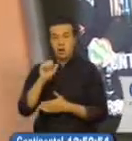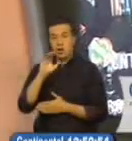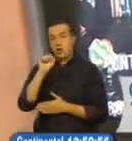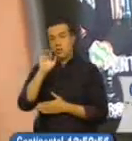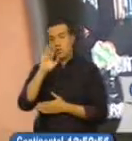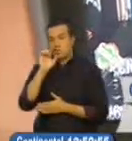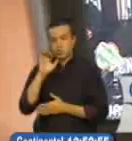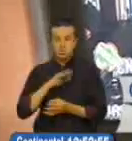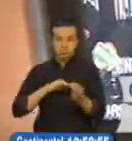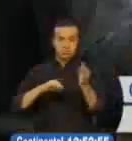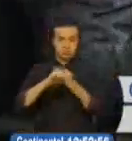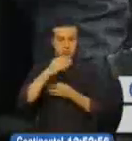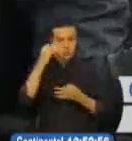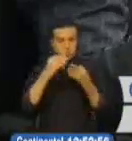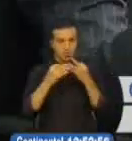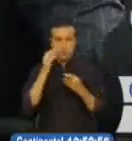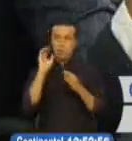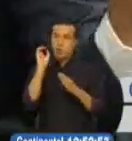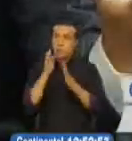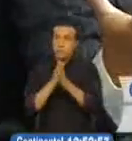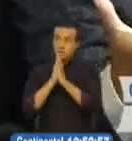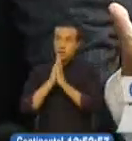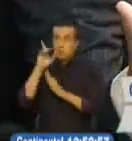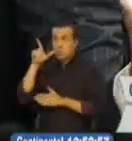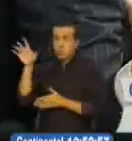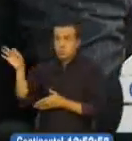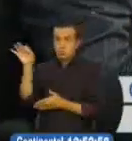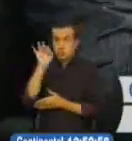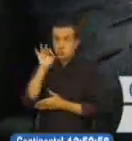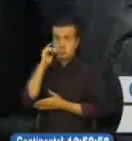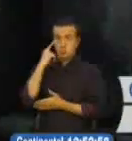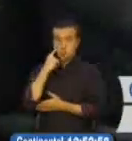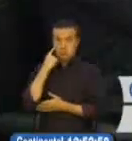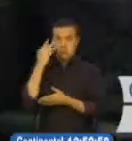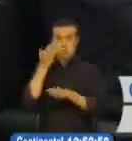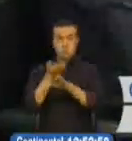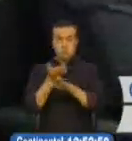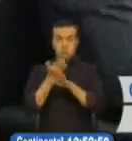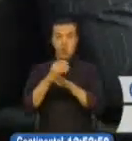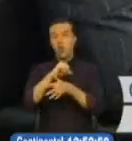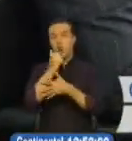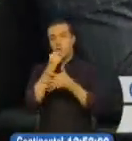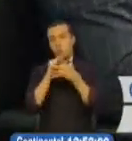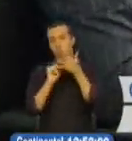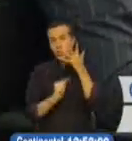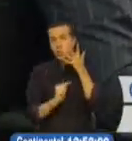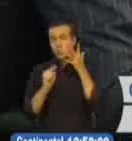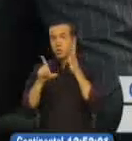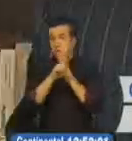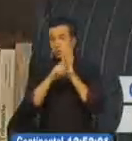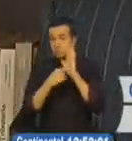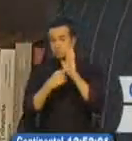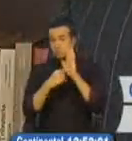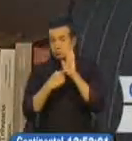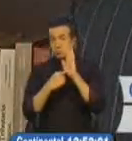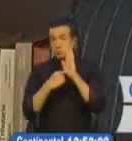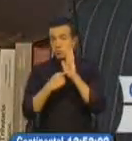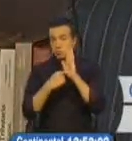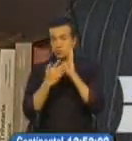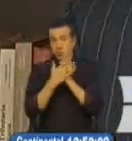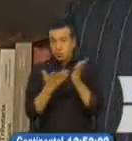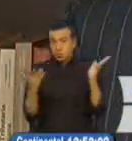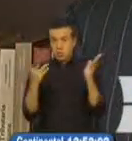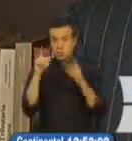podría representar en el juicio o pedirá que su defendido presente sus argumentos por otros mecanismos que contempla la ley. Porque para eso